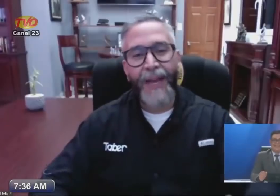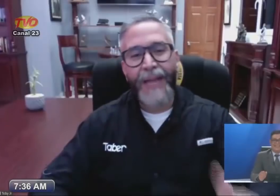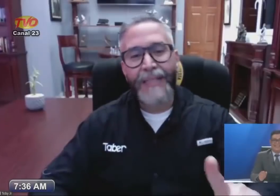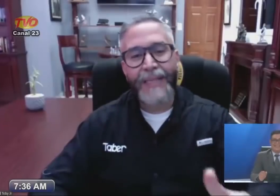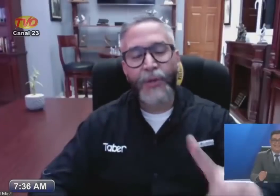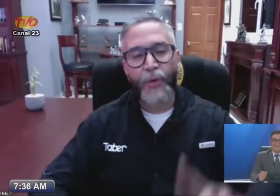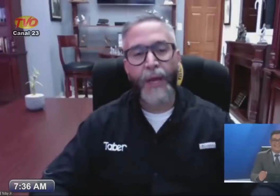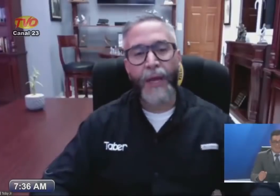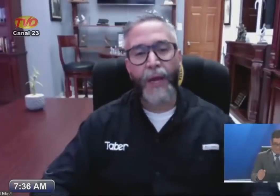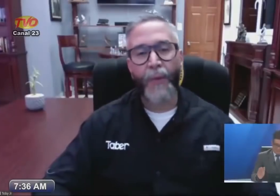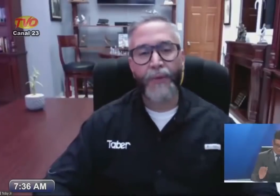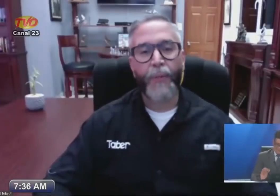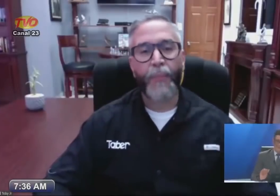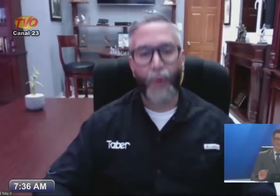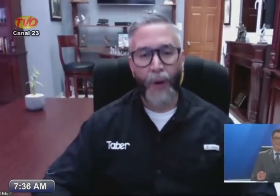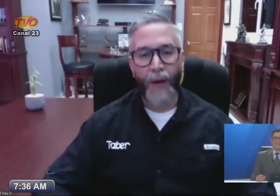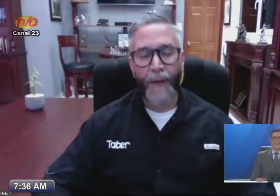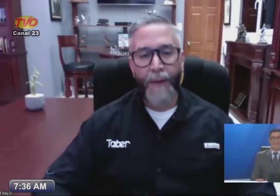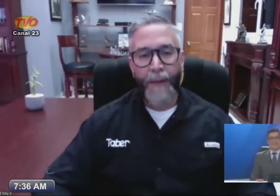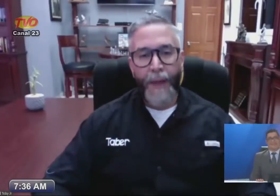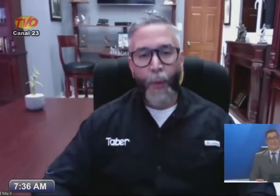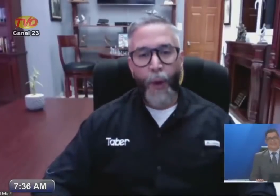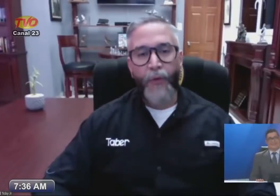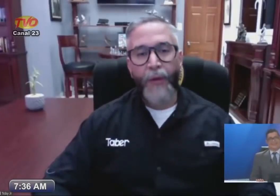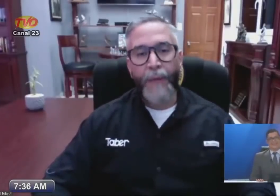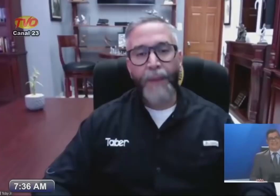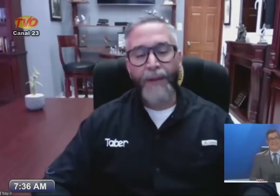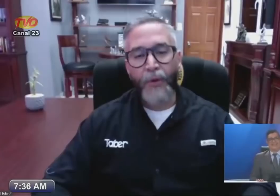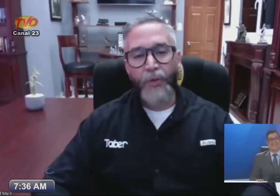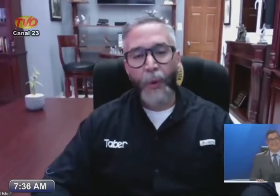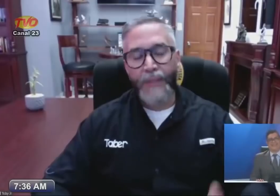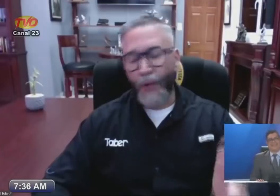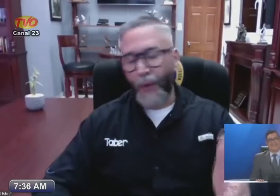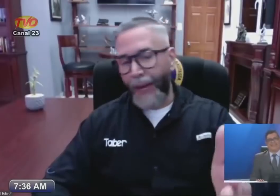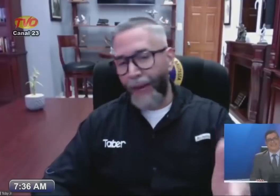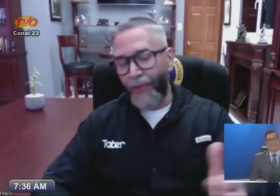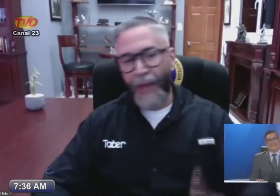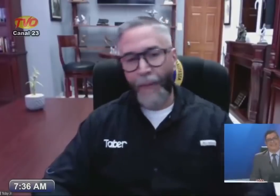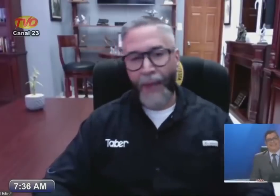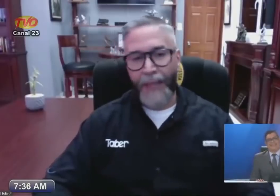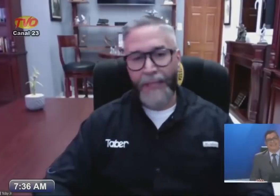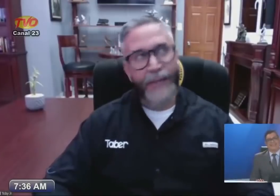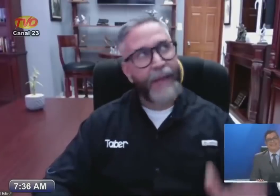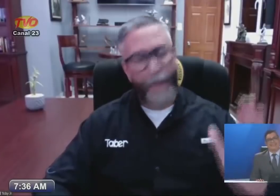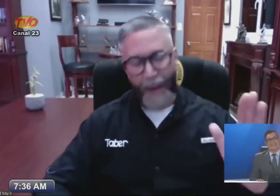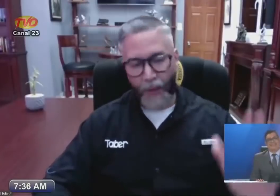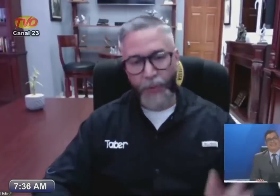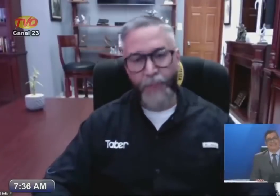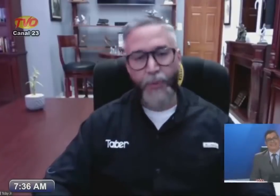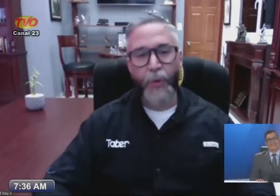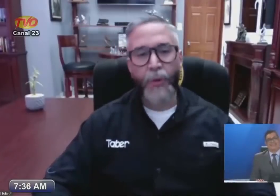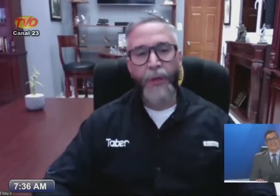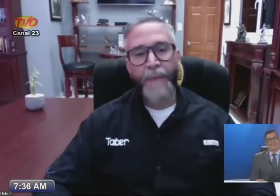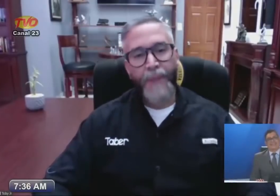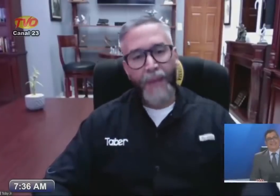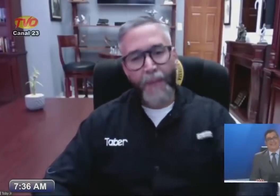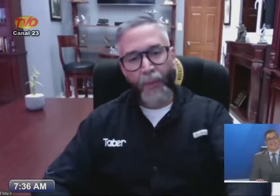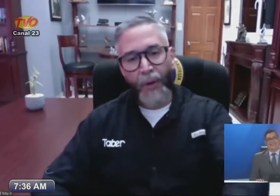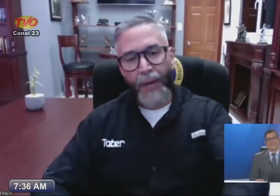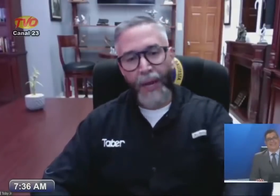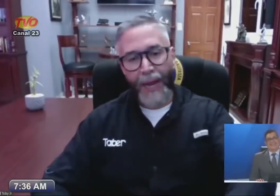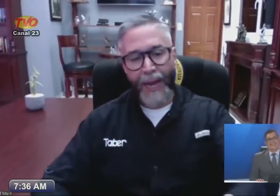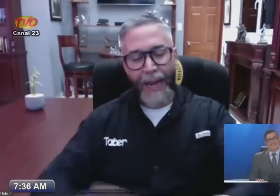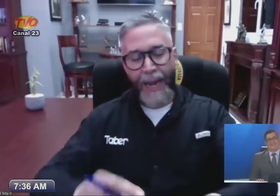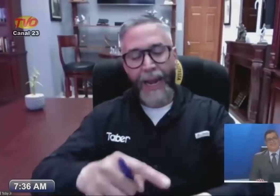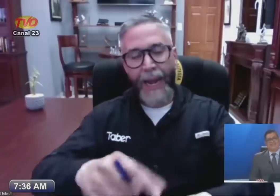y venía a 110 kilómetros por hora cuando de repente josé luís tenía un agente de la pdc años y fotos y